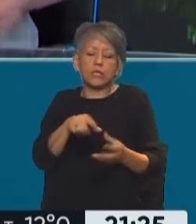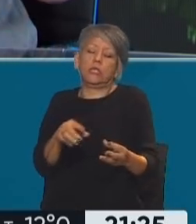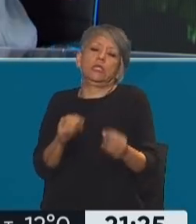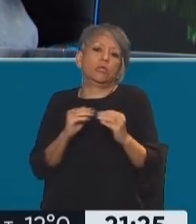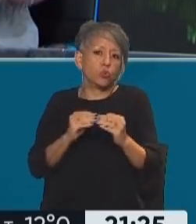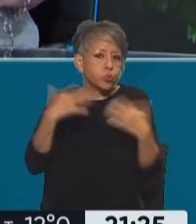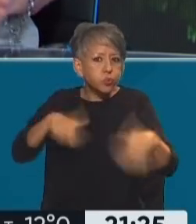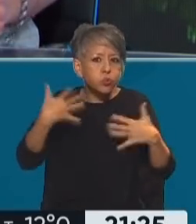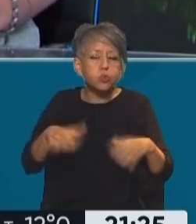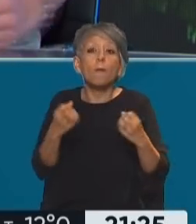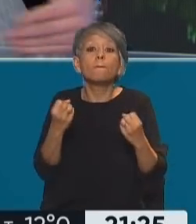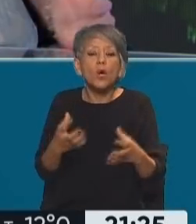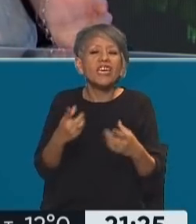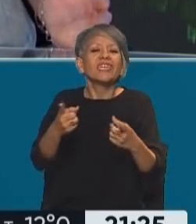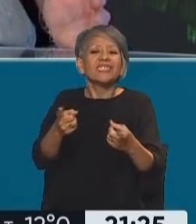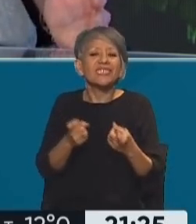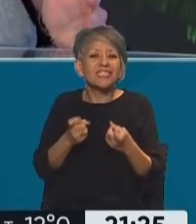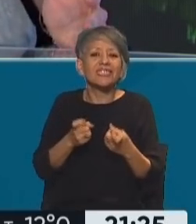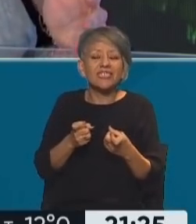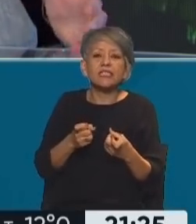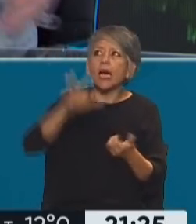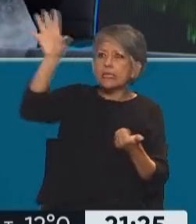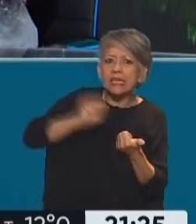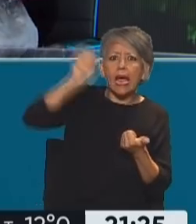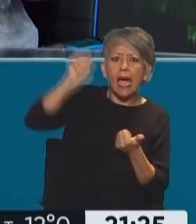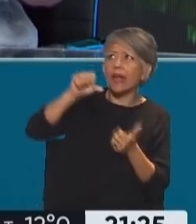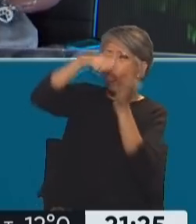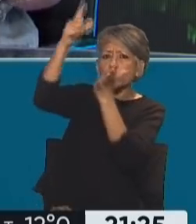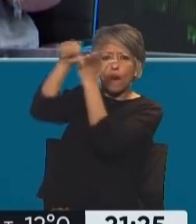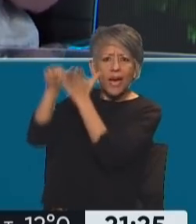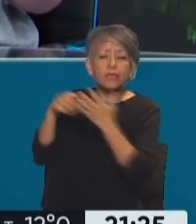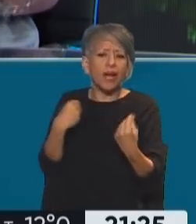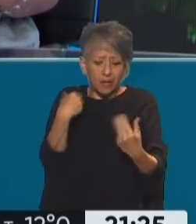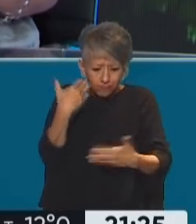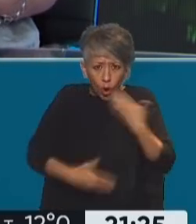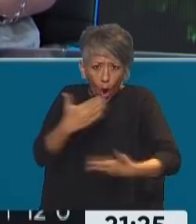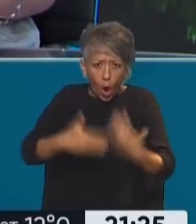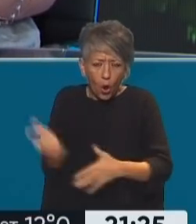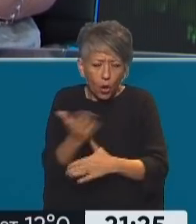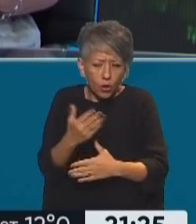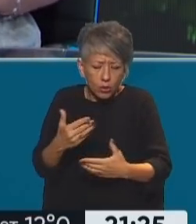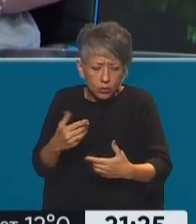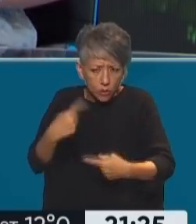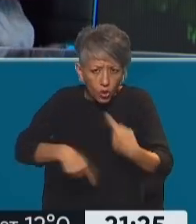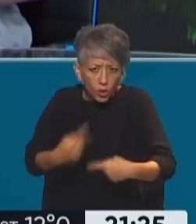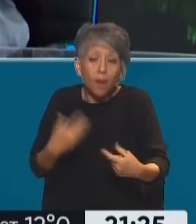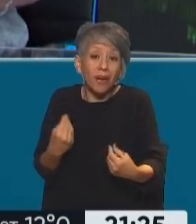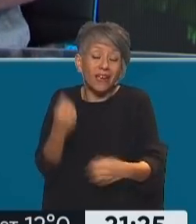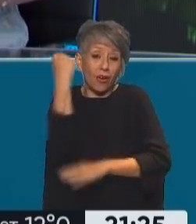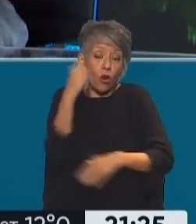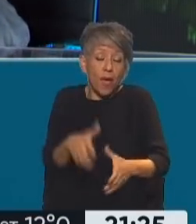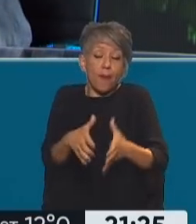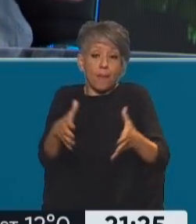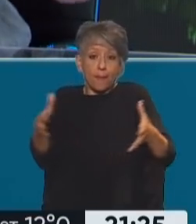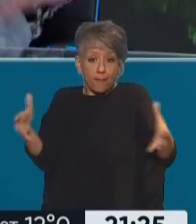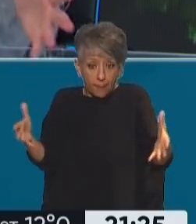las importaciones necesarias para producir aquí en la Argentina y seguir desarrollando, seguir aportando a este crecimiento económico sin que se